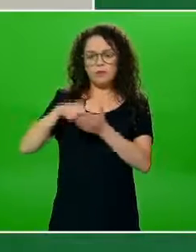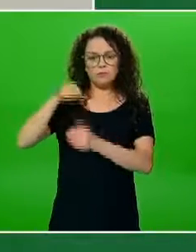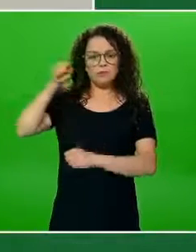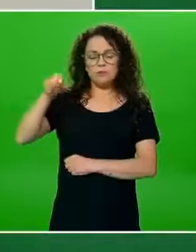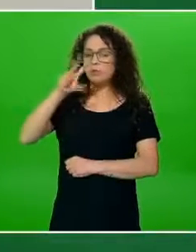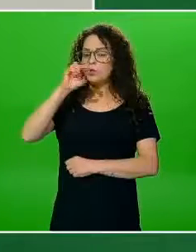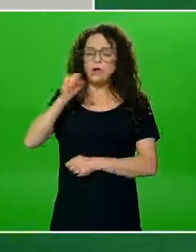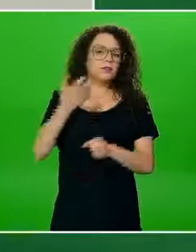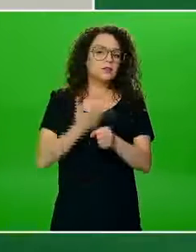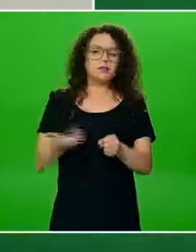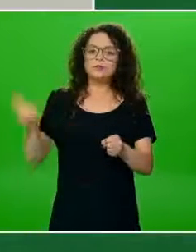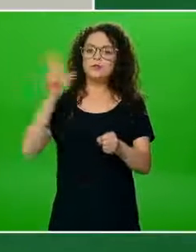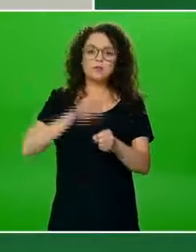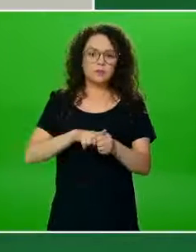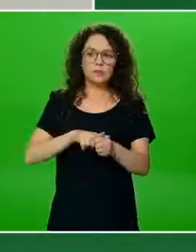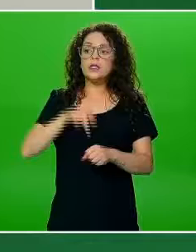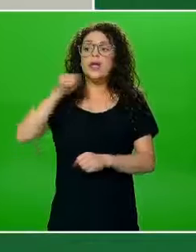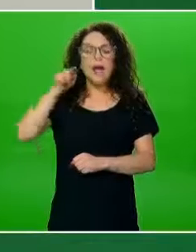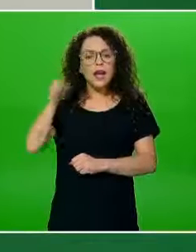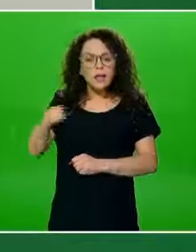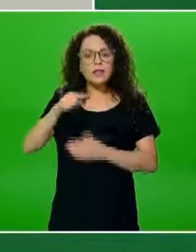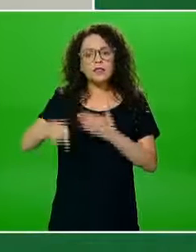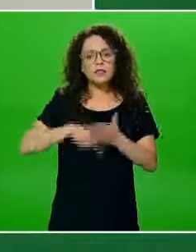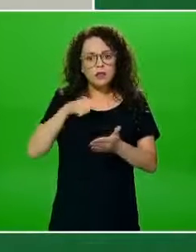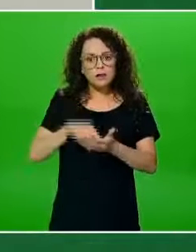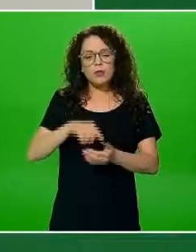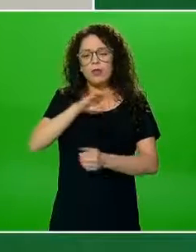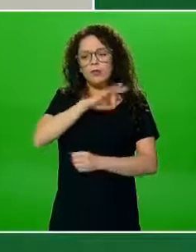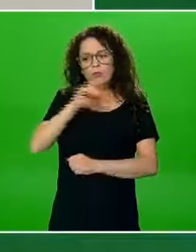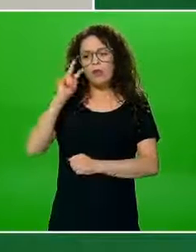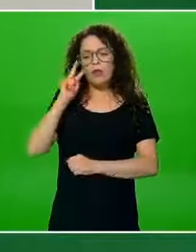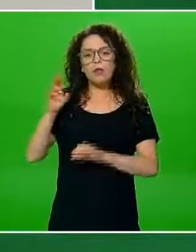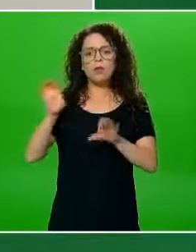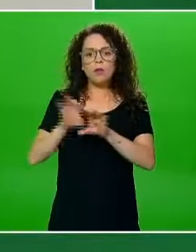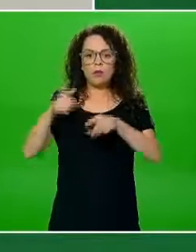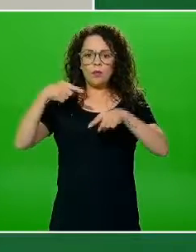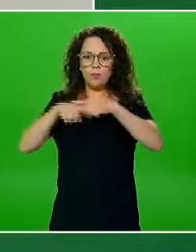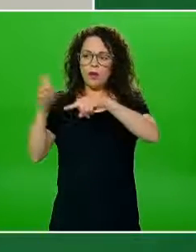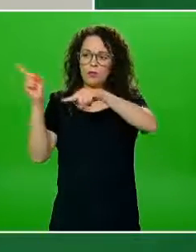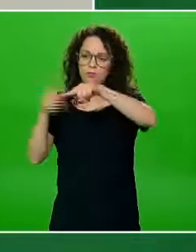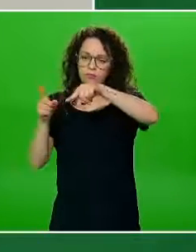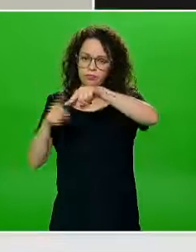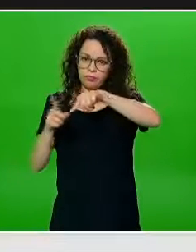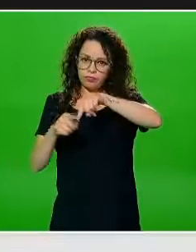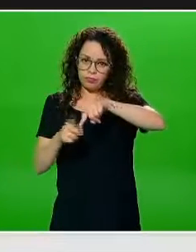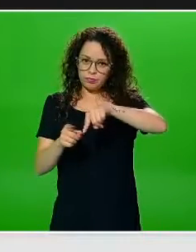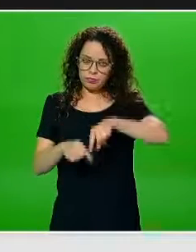médicas, en donde podríamos ver los primeros pasos de desactivación.